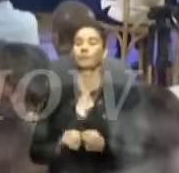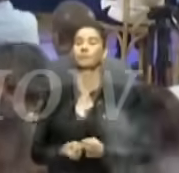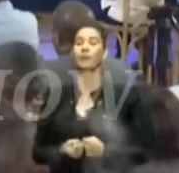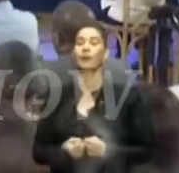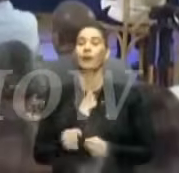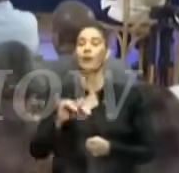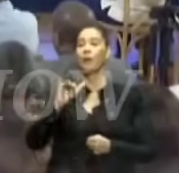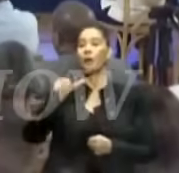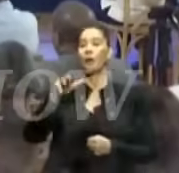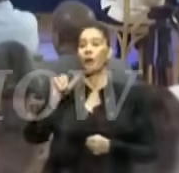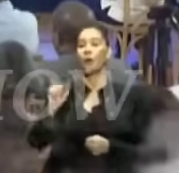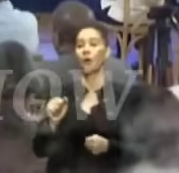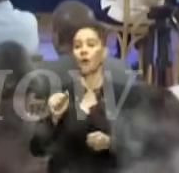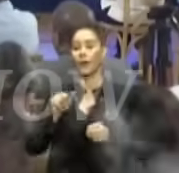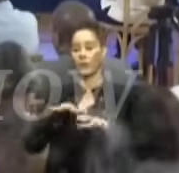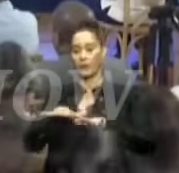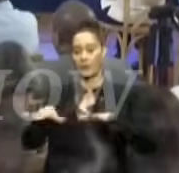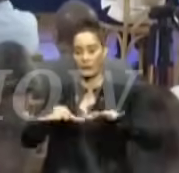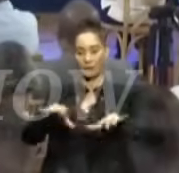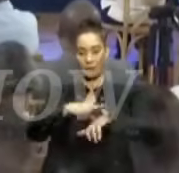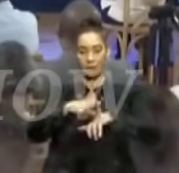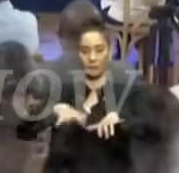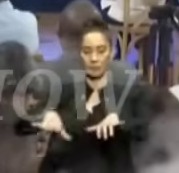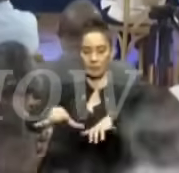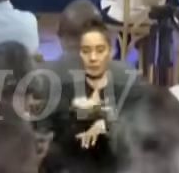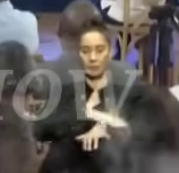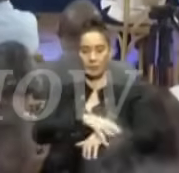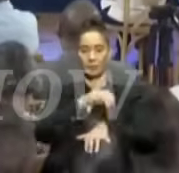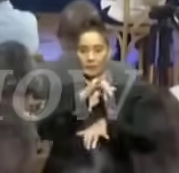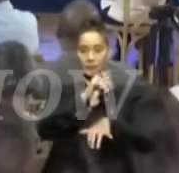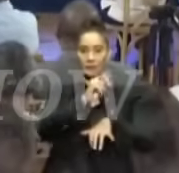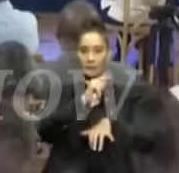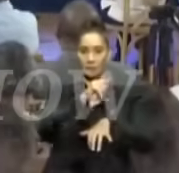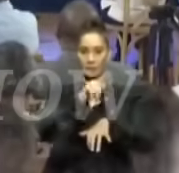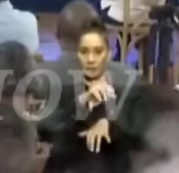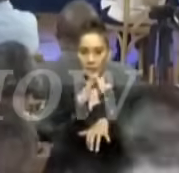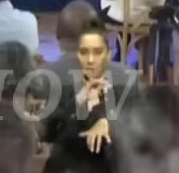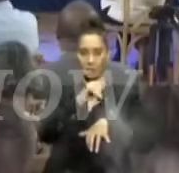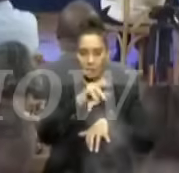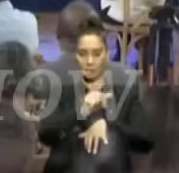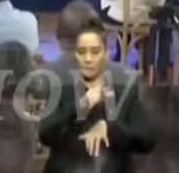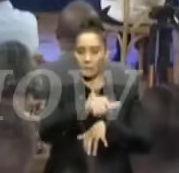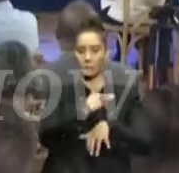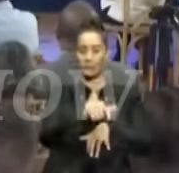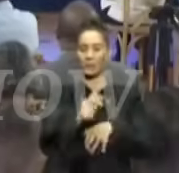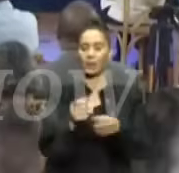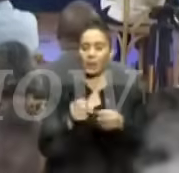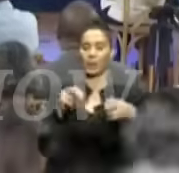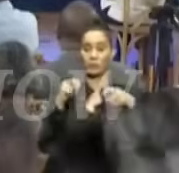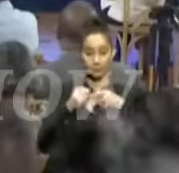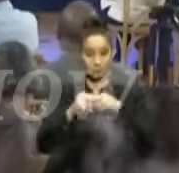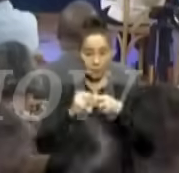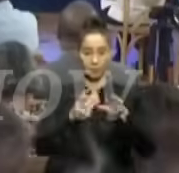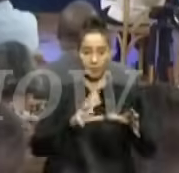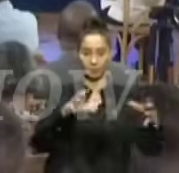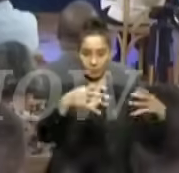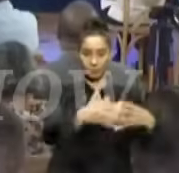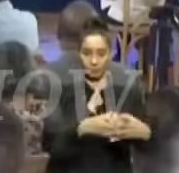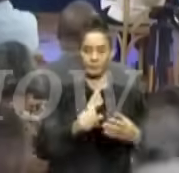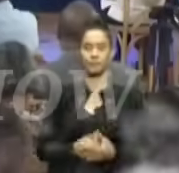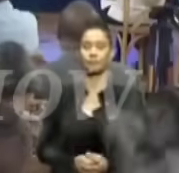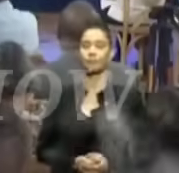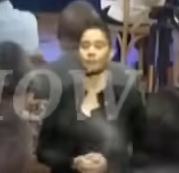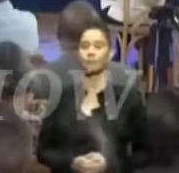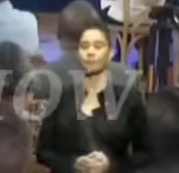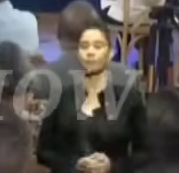la de joca solamente es de riego la de Nito tiene también una parte de generación de electricidad Pero yo